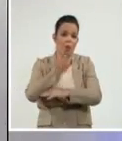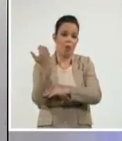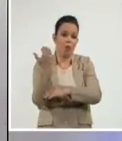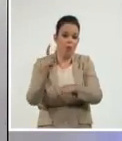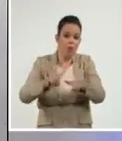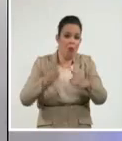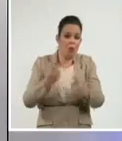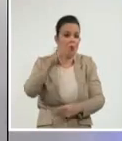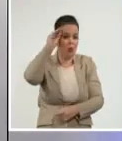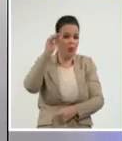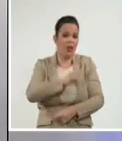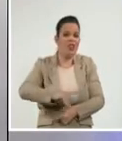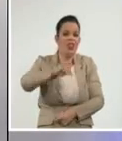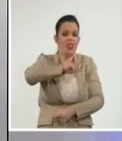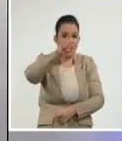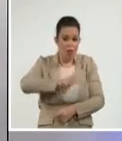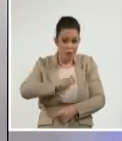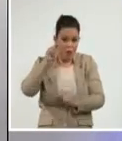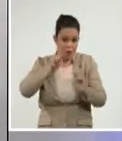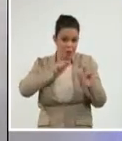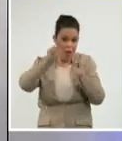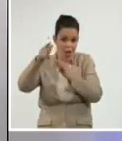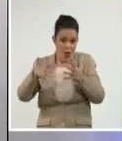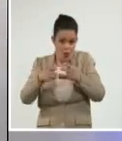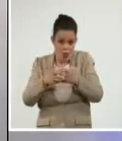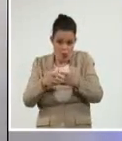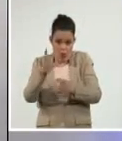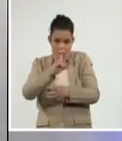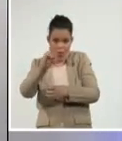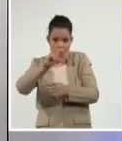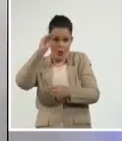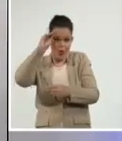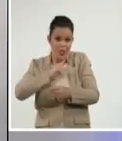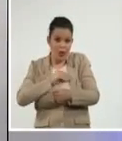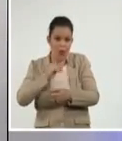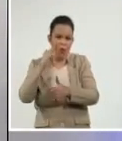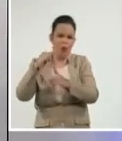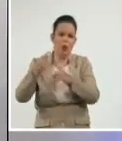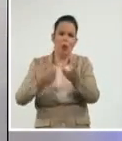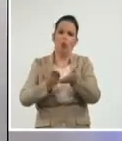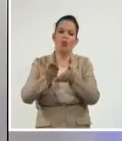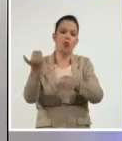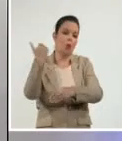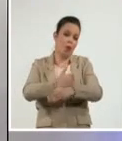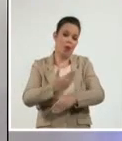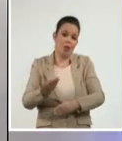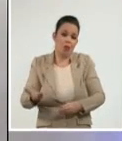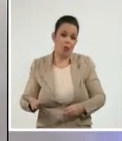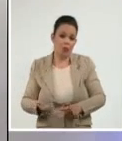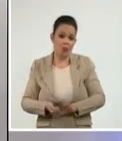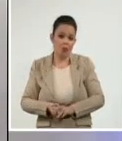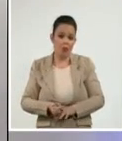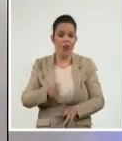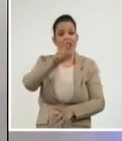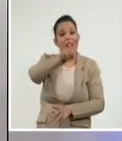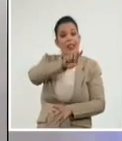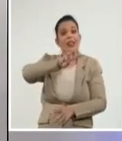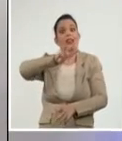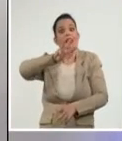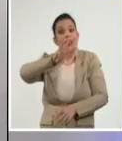que asfixian la economía cubana y apuestan por la política de bloqueo. 13 presidentes han pasado